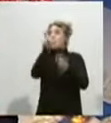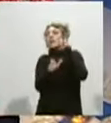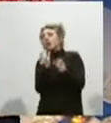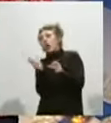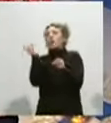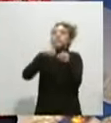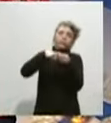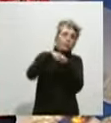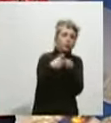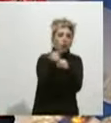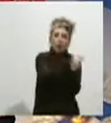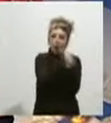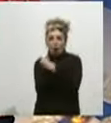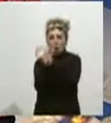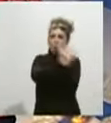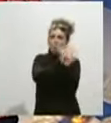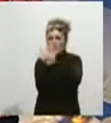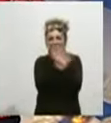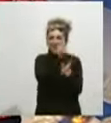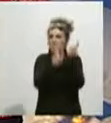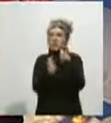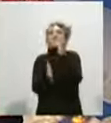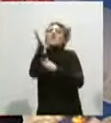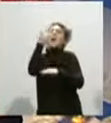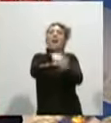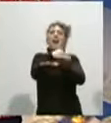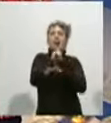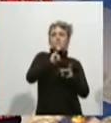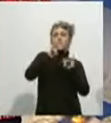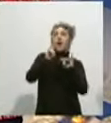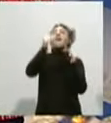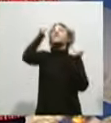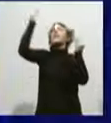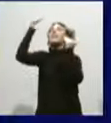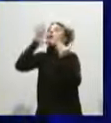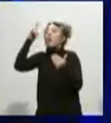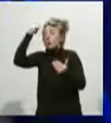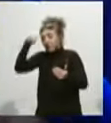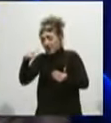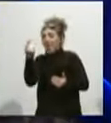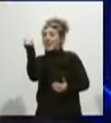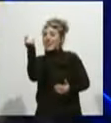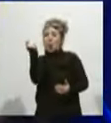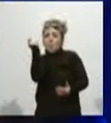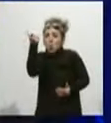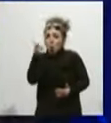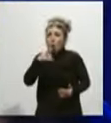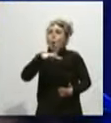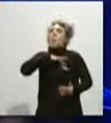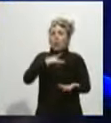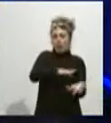comparsas, a la gente que sale a la calle a divertirse. Felicidades, porque sabemos que con poco dinero se puede hacer un gran